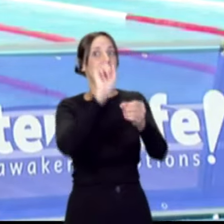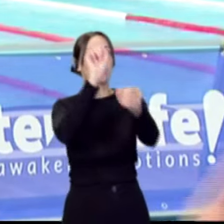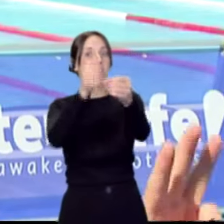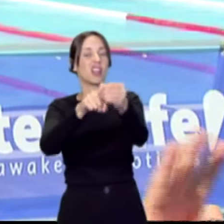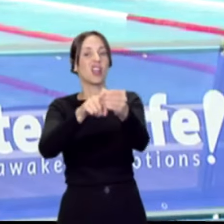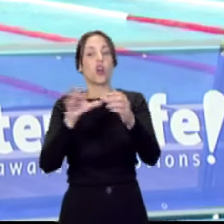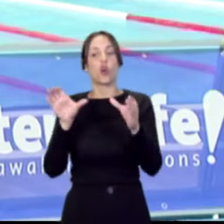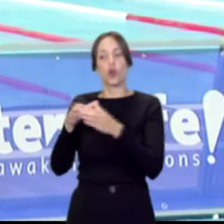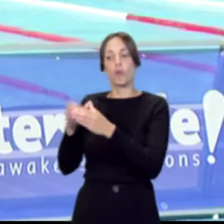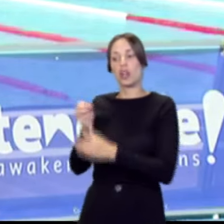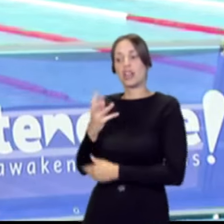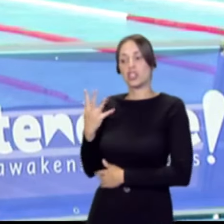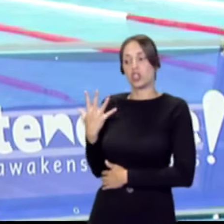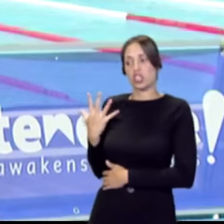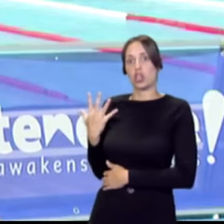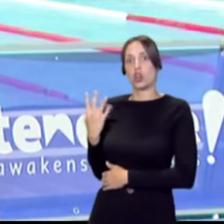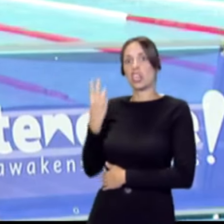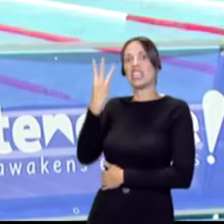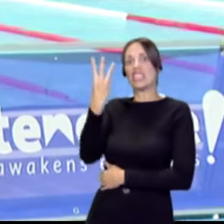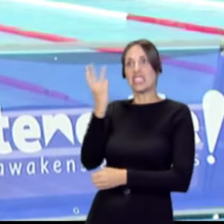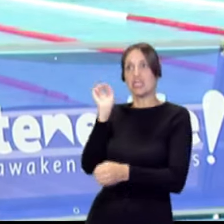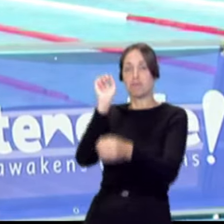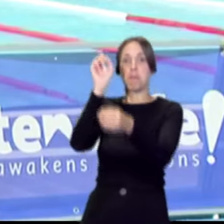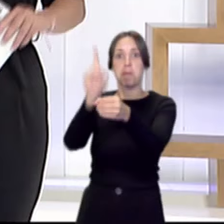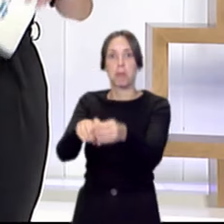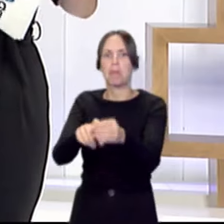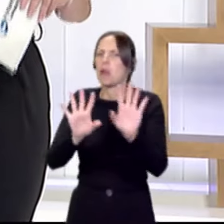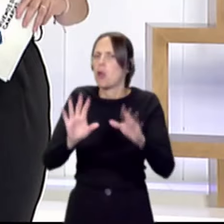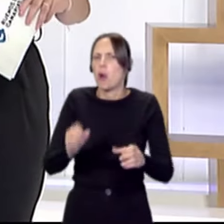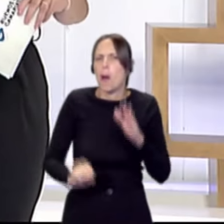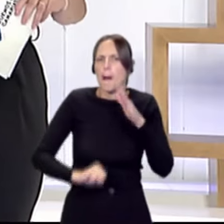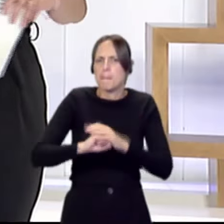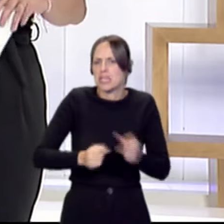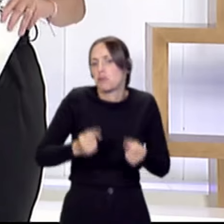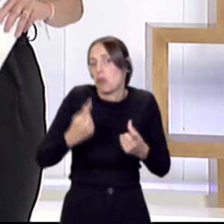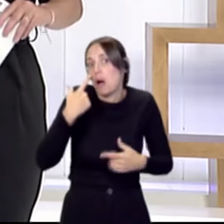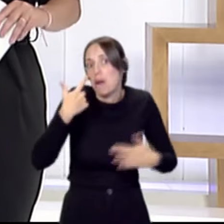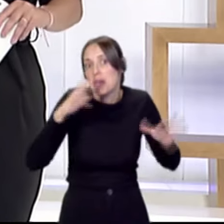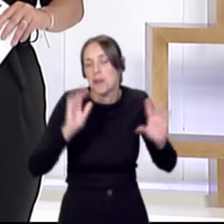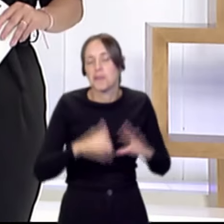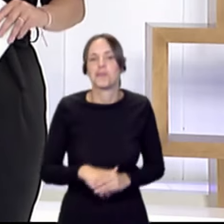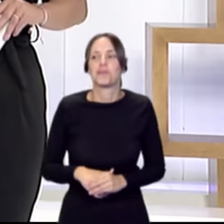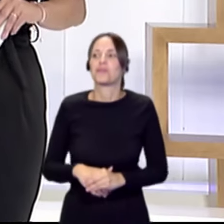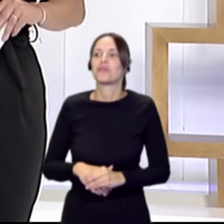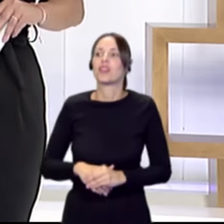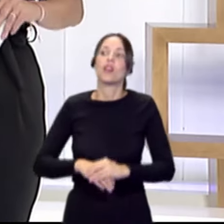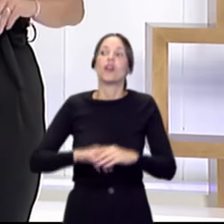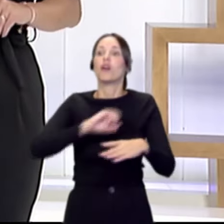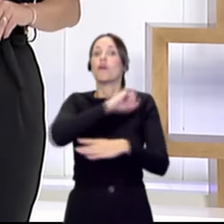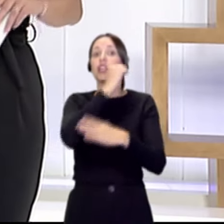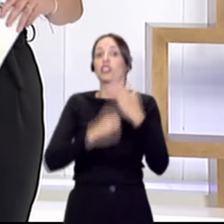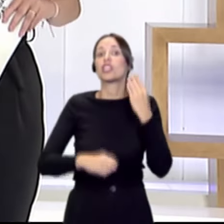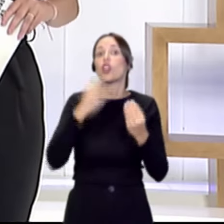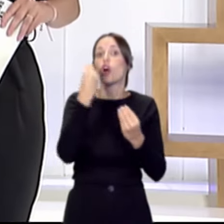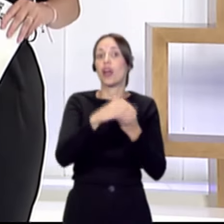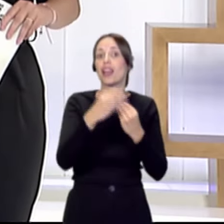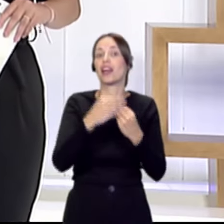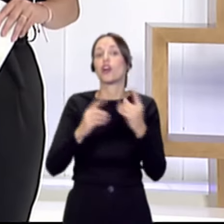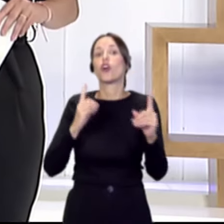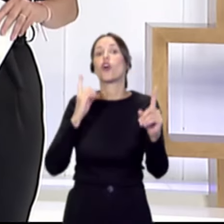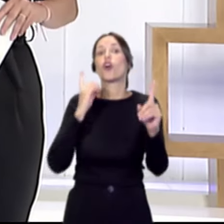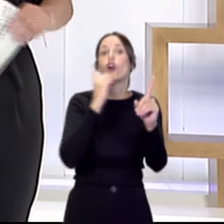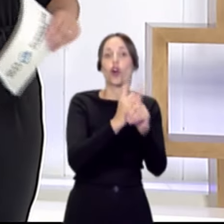se clasifican 3, pero bueno, a tope. Y el Dreamland Gran Canaria sacó la artillería pesada para arrollar a Ratio Farm Ulm